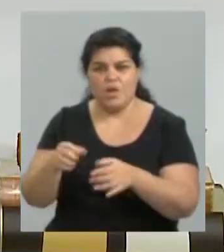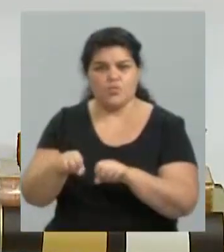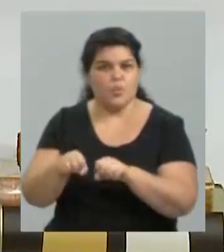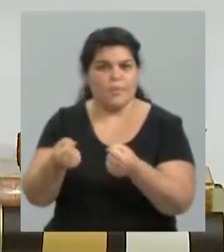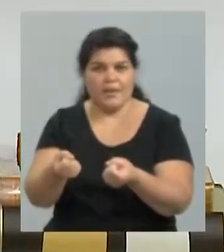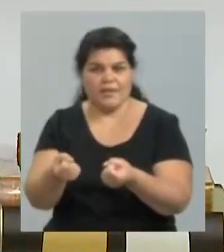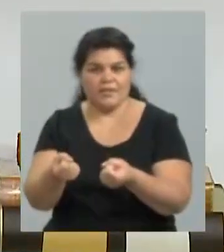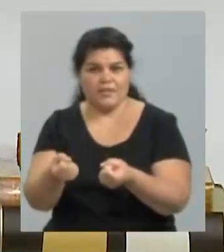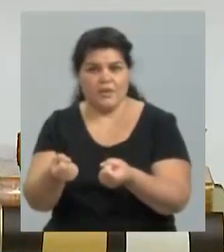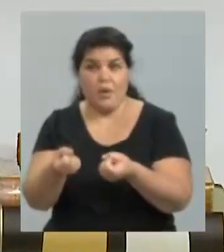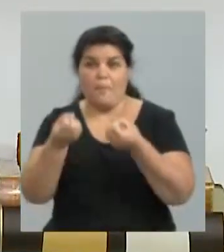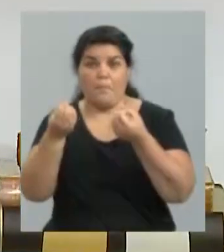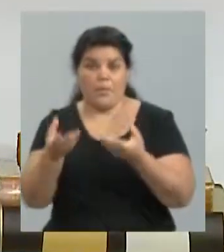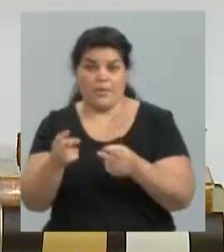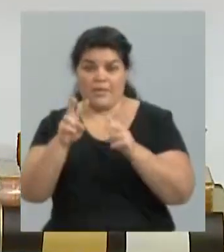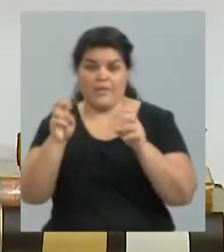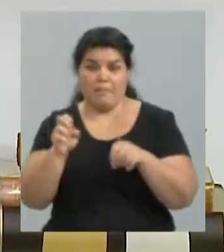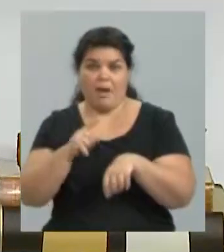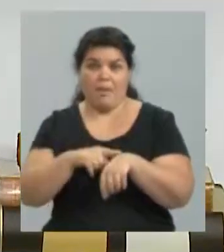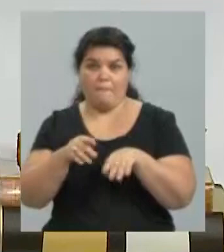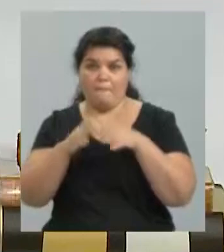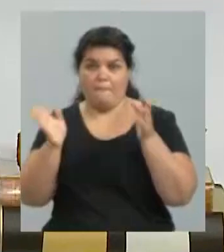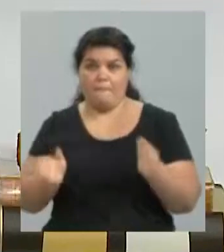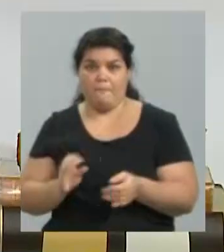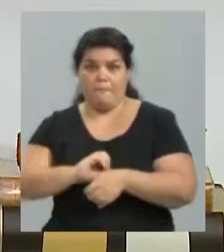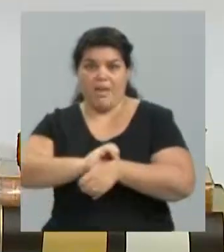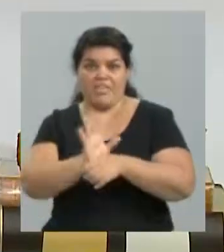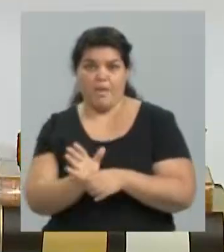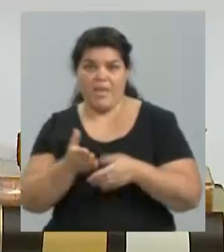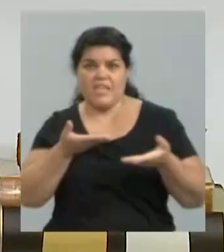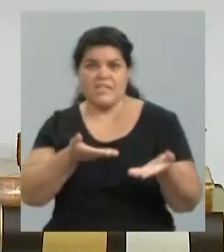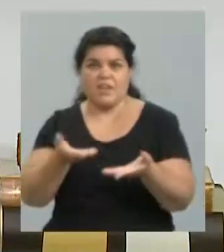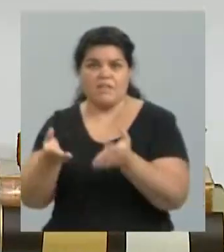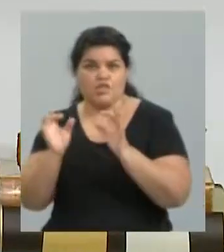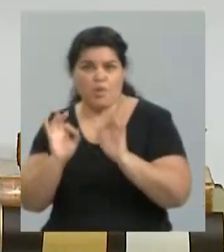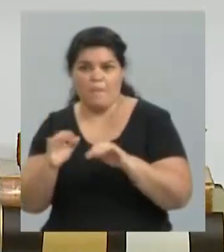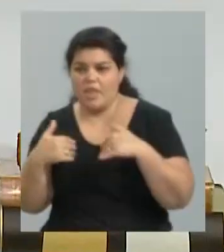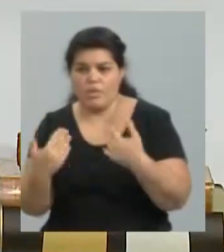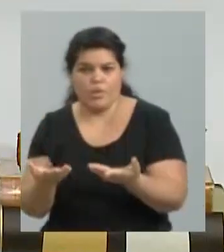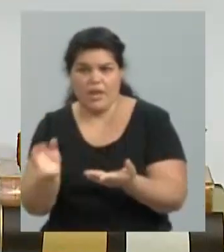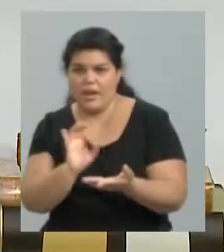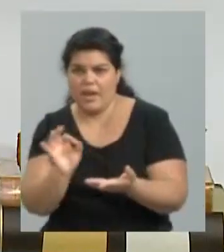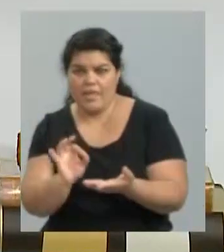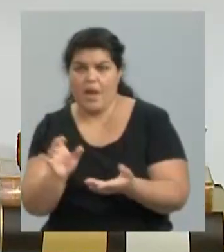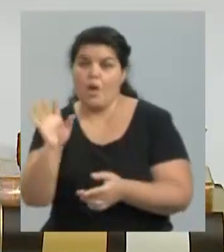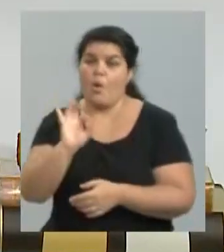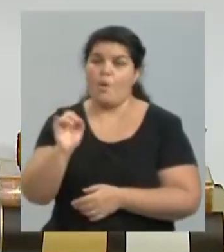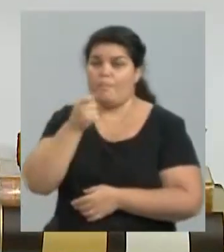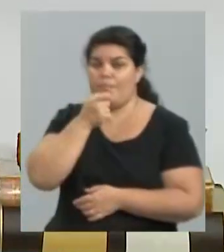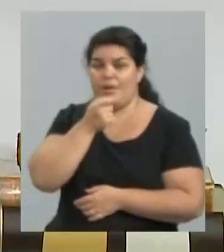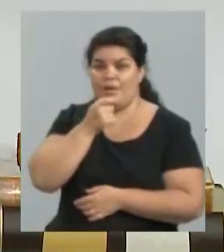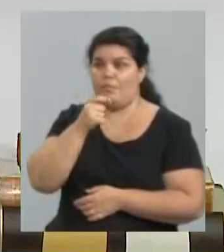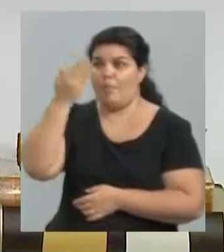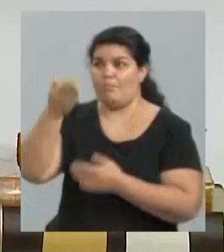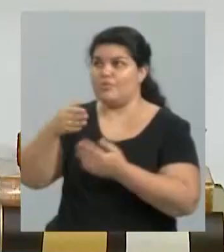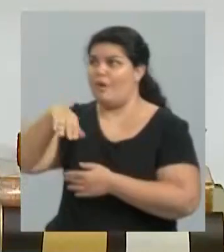tener porque amparándose en la pandemia muchos dijeron, bueno, no brindamos el servicio que tenemos que brindar. O lo que vos decías de la situación de los migrantes que se